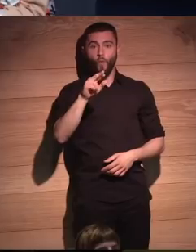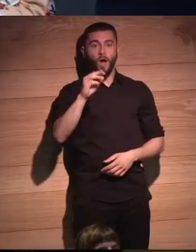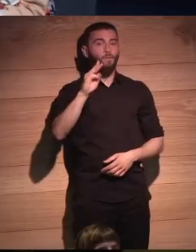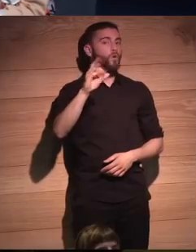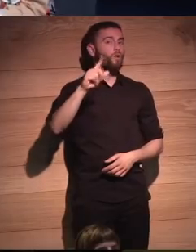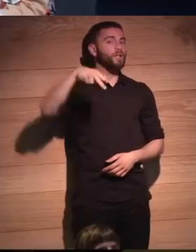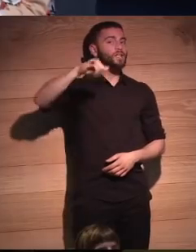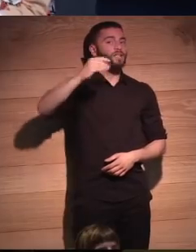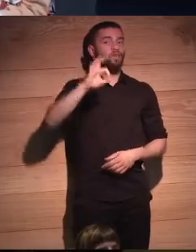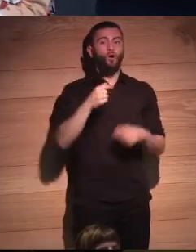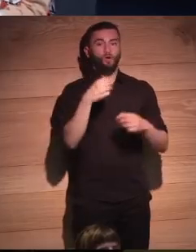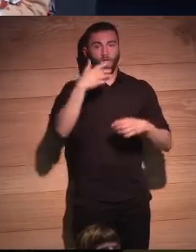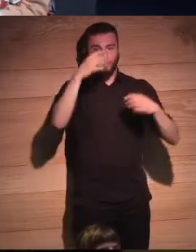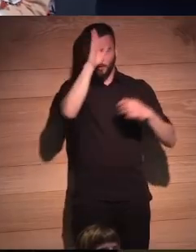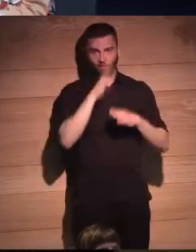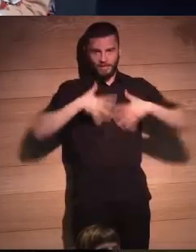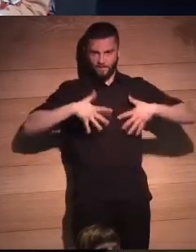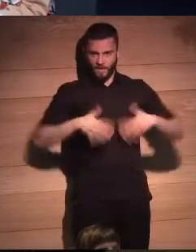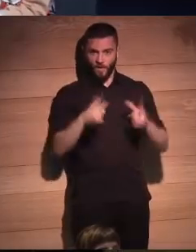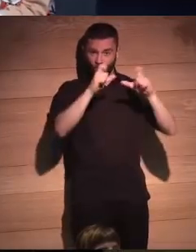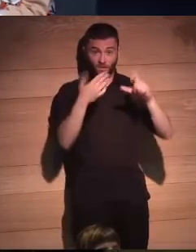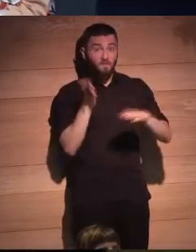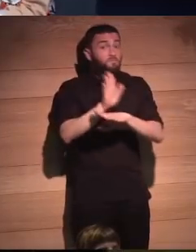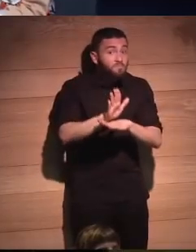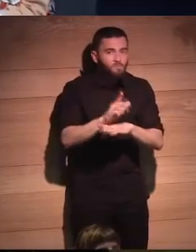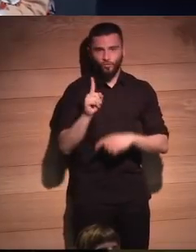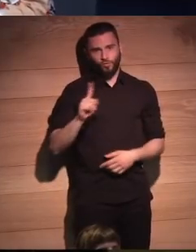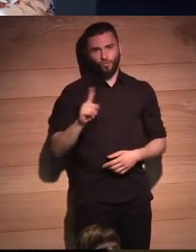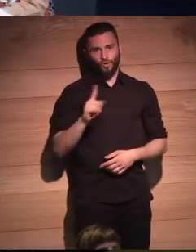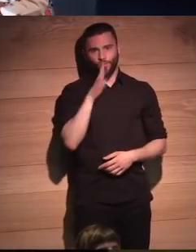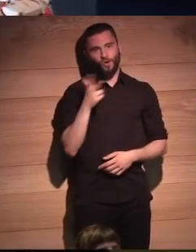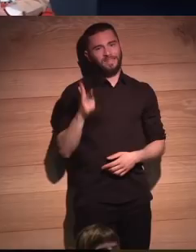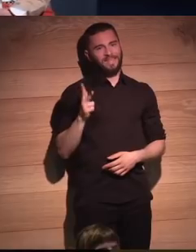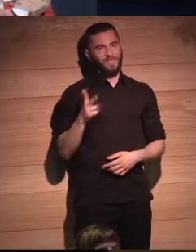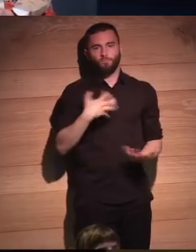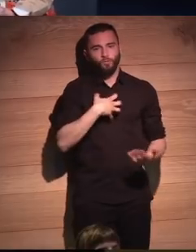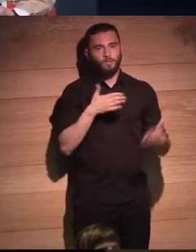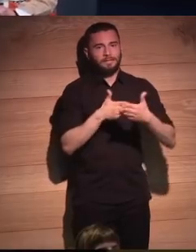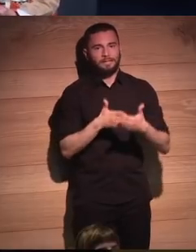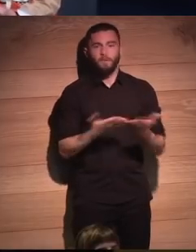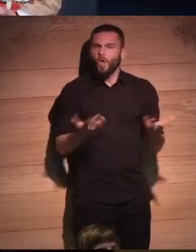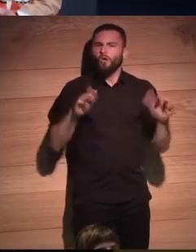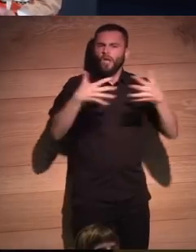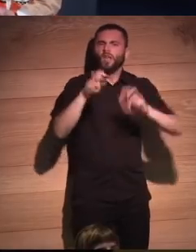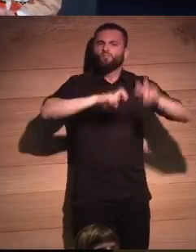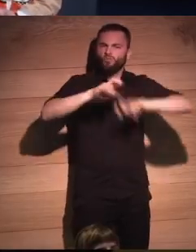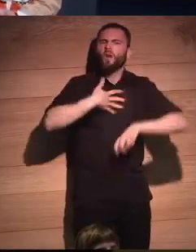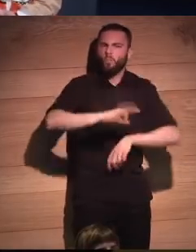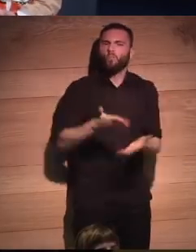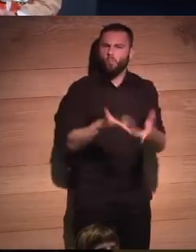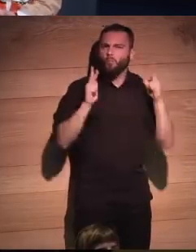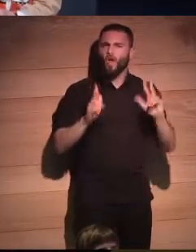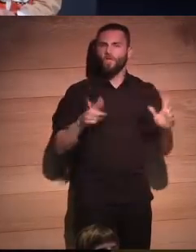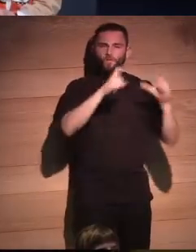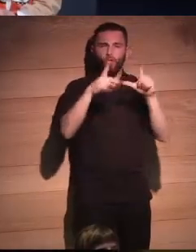disfrazados. Sí. ¿La vamos a ver esa fotografía? No, porque me imagino que tendrá derechos. Tendrá derechos, no podemos. Pero que lo busquen en internet, que está todo. Unas